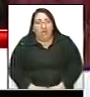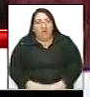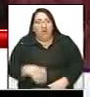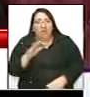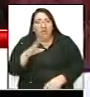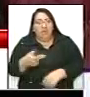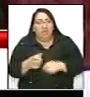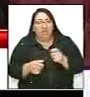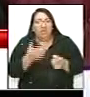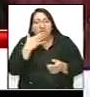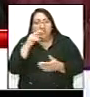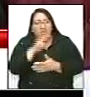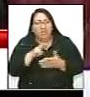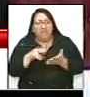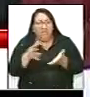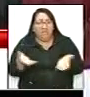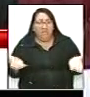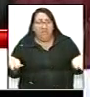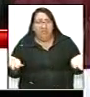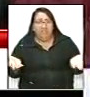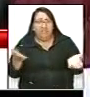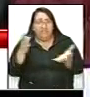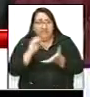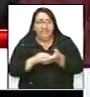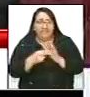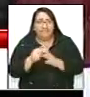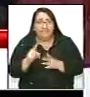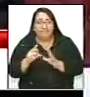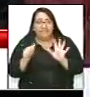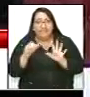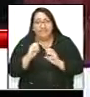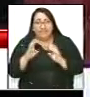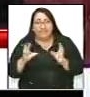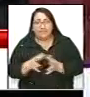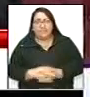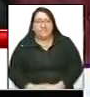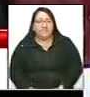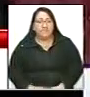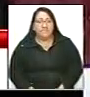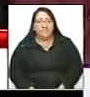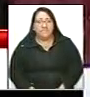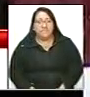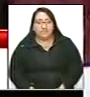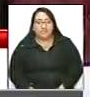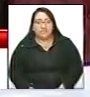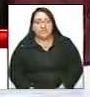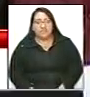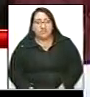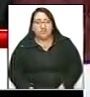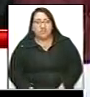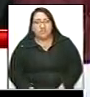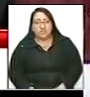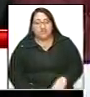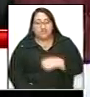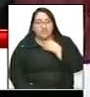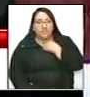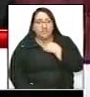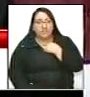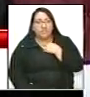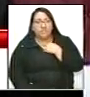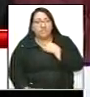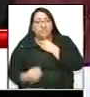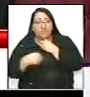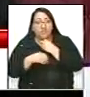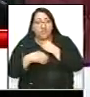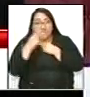personas? ¿Quién se va a leer eso? Y encima quieren que eso se haga en 60 días o en 90 días. Entonces, lo que pasa es que estamos